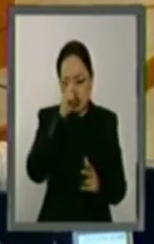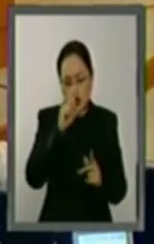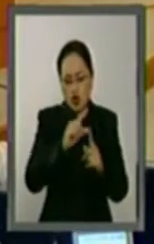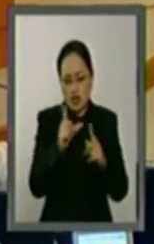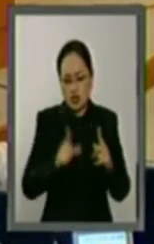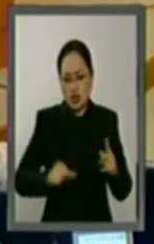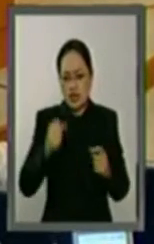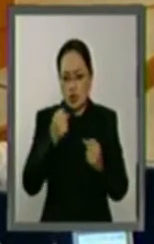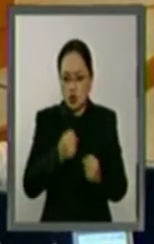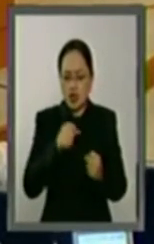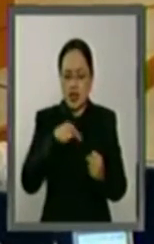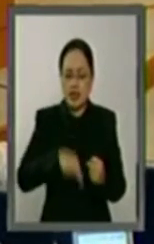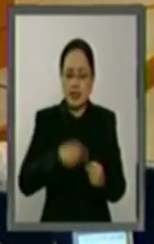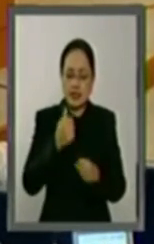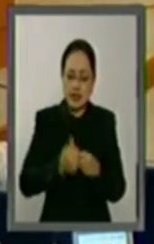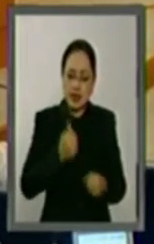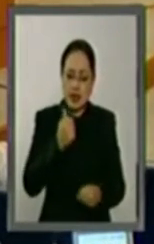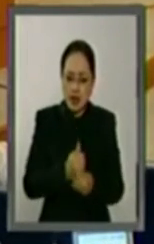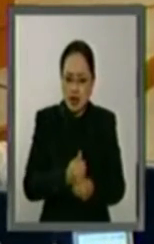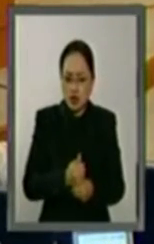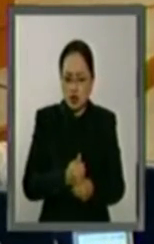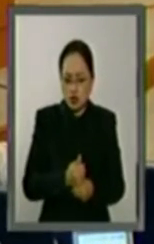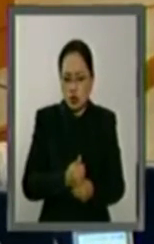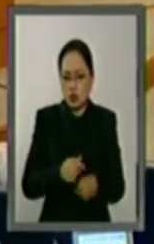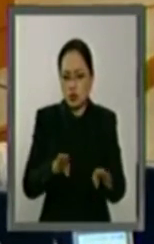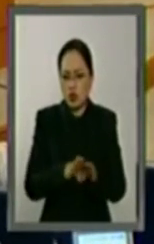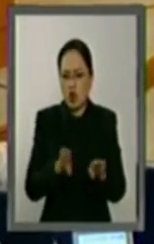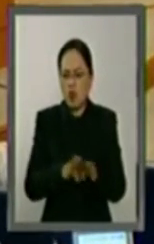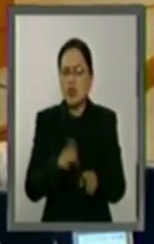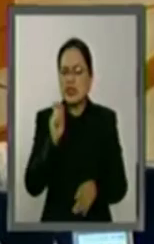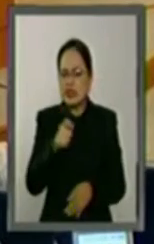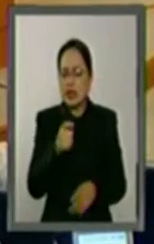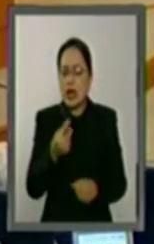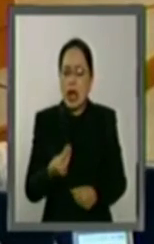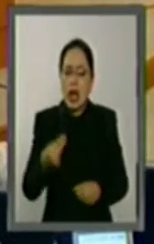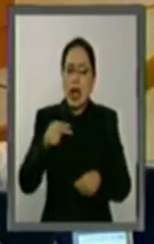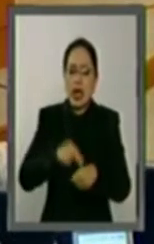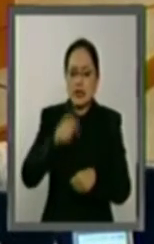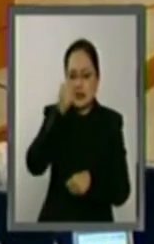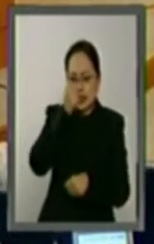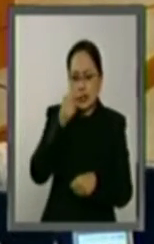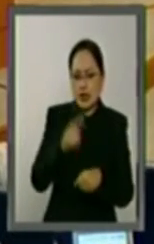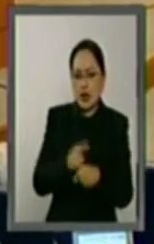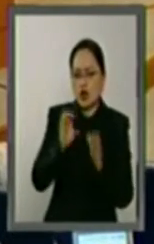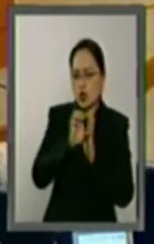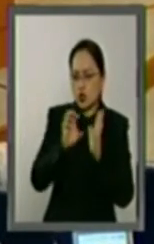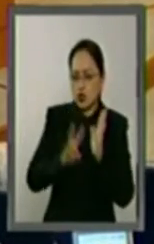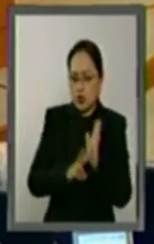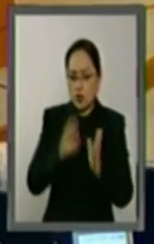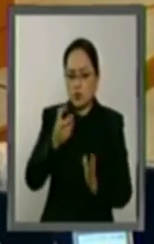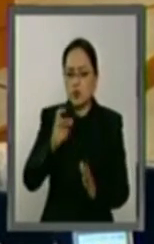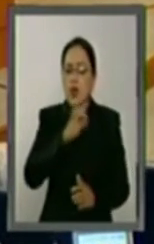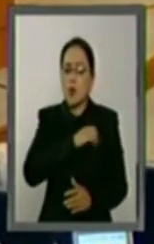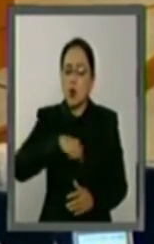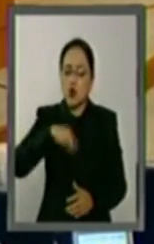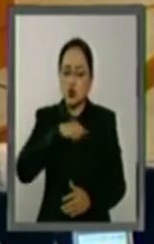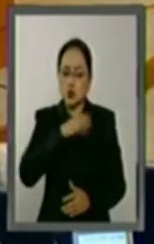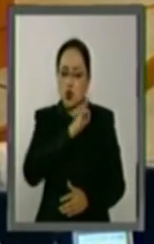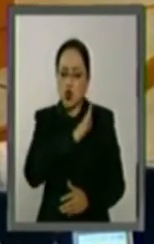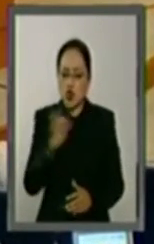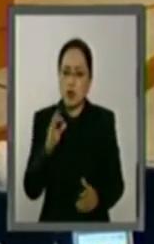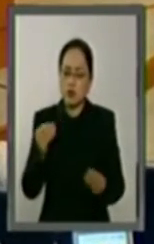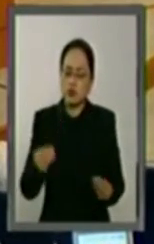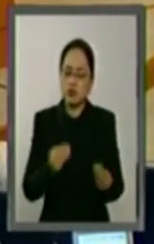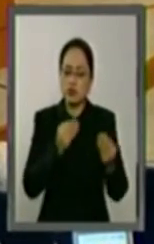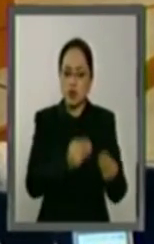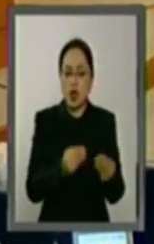Seguridad de este año, ya en calidad de secretario ejecutivo. Y también podremos poner en condición de que